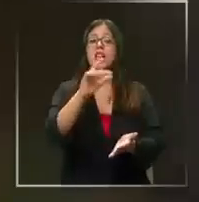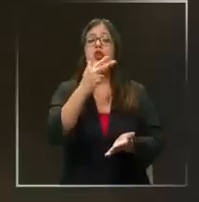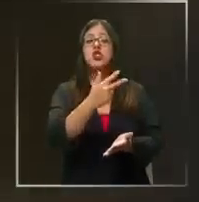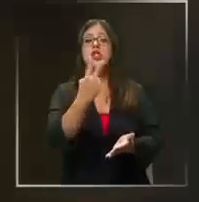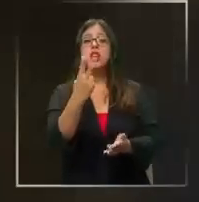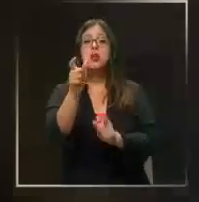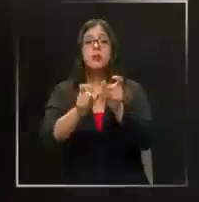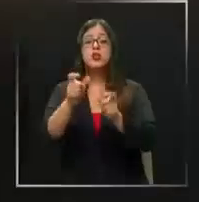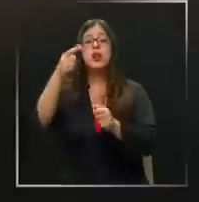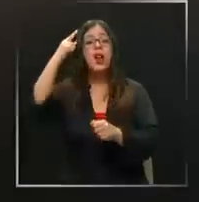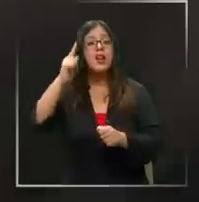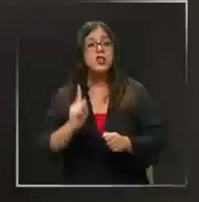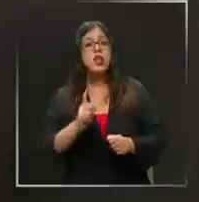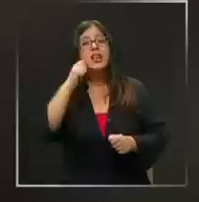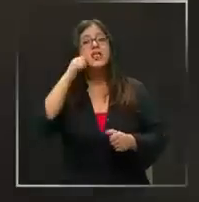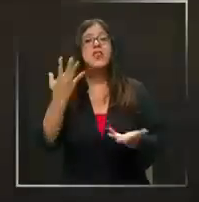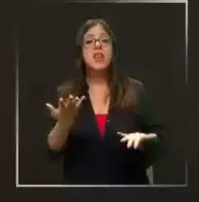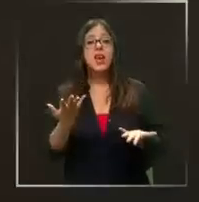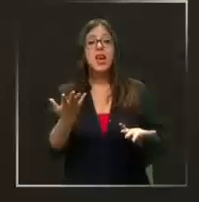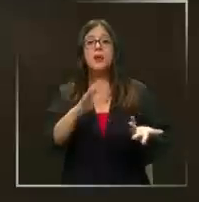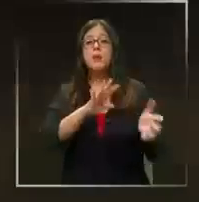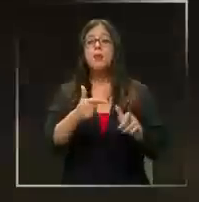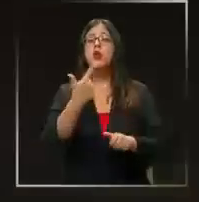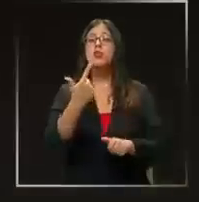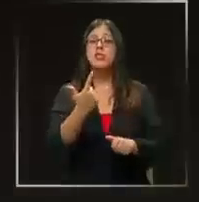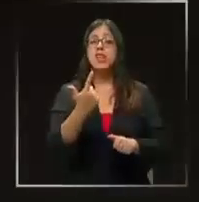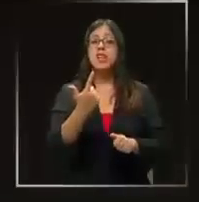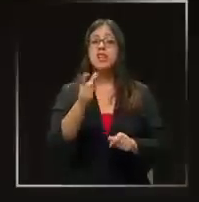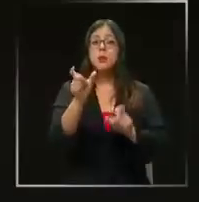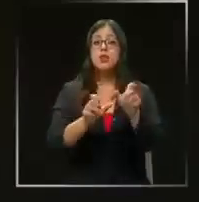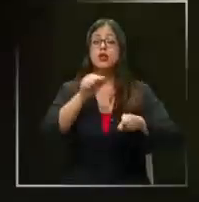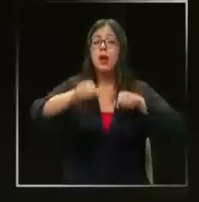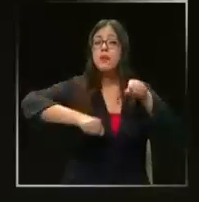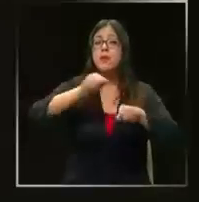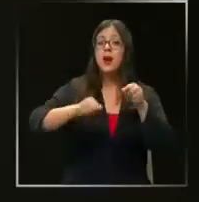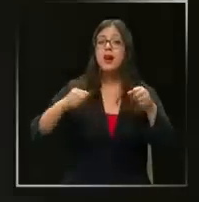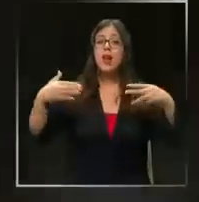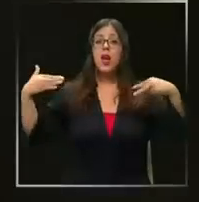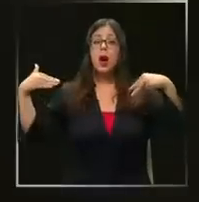2.582 lesionados. Es decir, un promedio de 7 pedaleros atropellados al día.